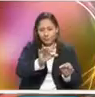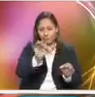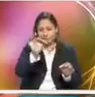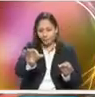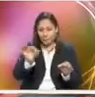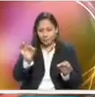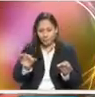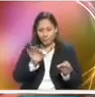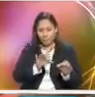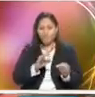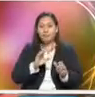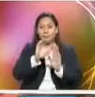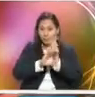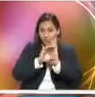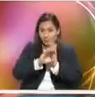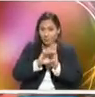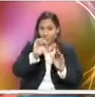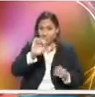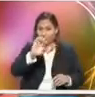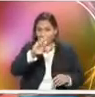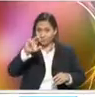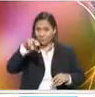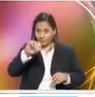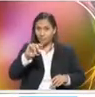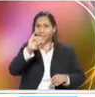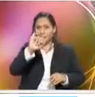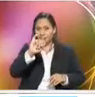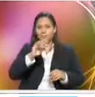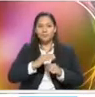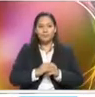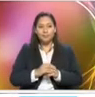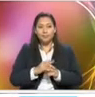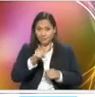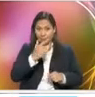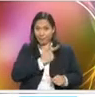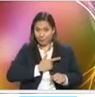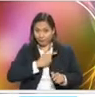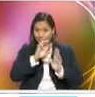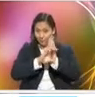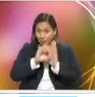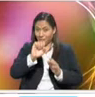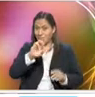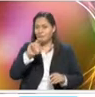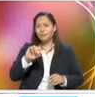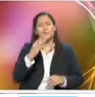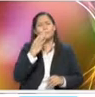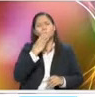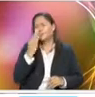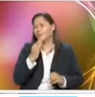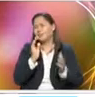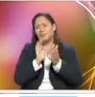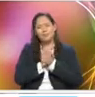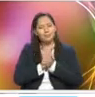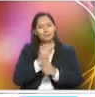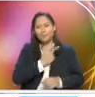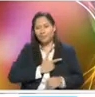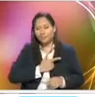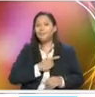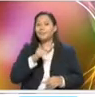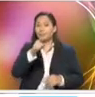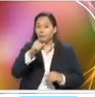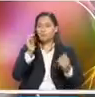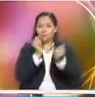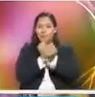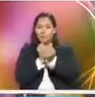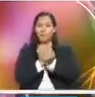¿Quieres otro Y- rollito de jamón Exacto, el serrano? rollito de jamón, que es muy rico. ¿Sí te gusta el jamón serrano? Uy, me encanta. Es una delicia, ¿no? Sí. Sí, aquí intento, lo digo,